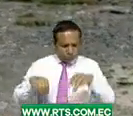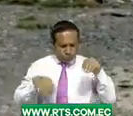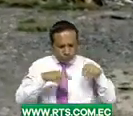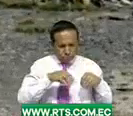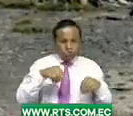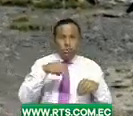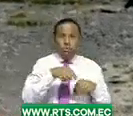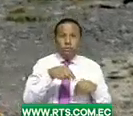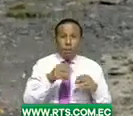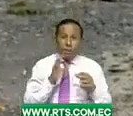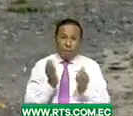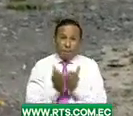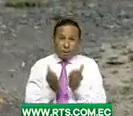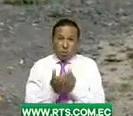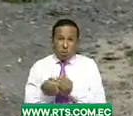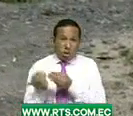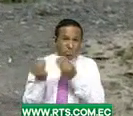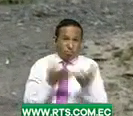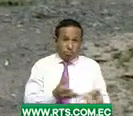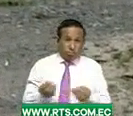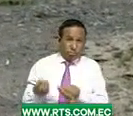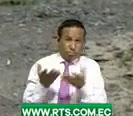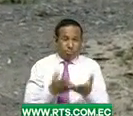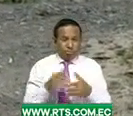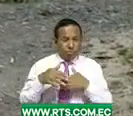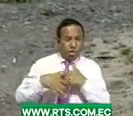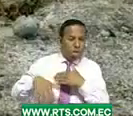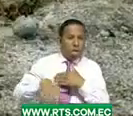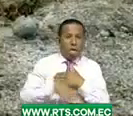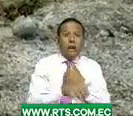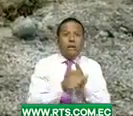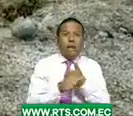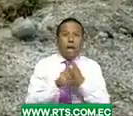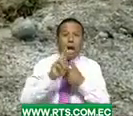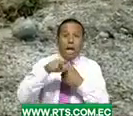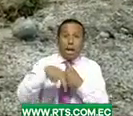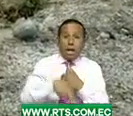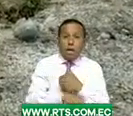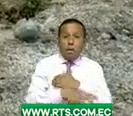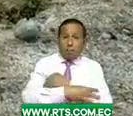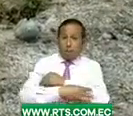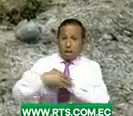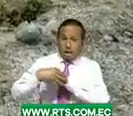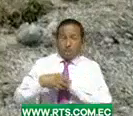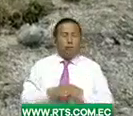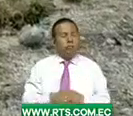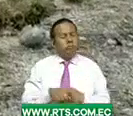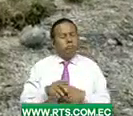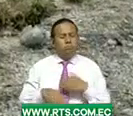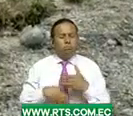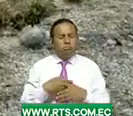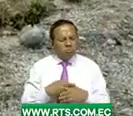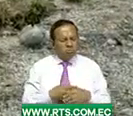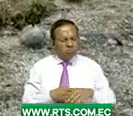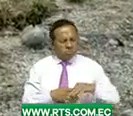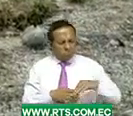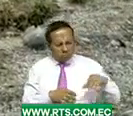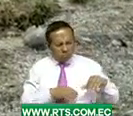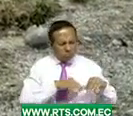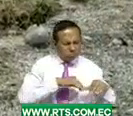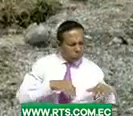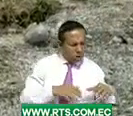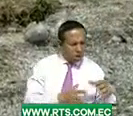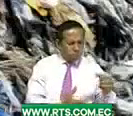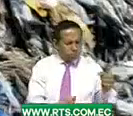del municipio de Mera, en la cuenca del río Pastaza. Una de ellas lo encontró envuelto en unas mantas en el interior de una